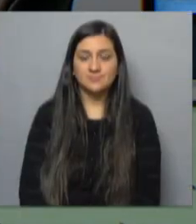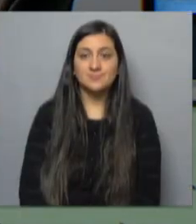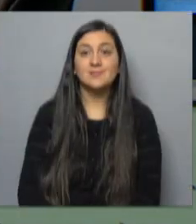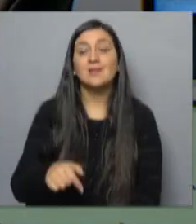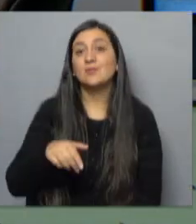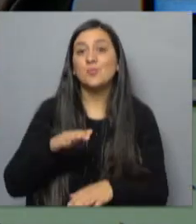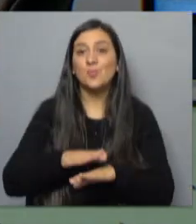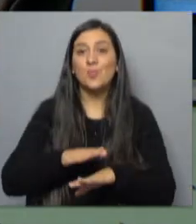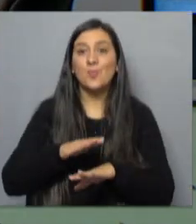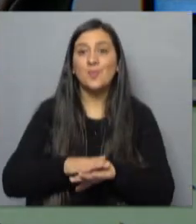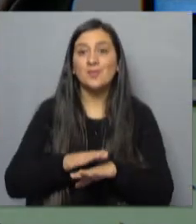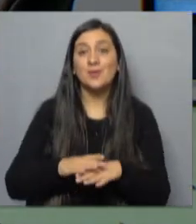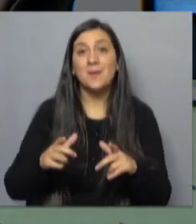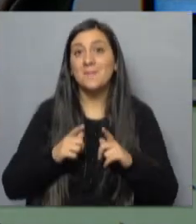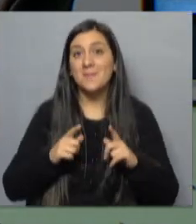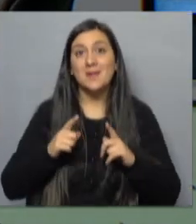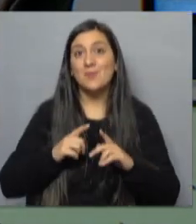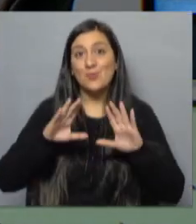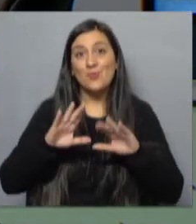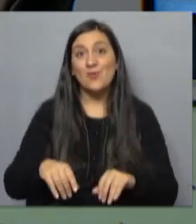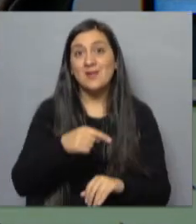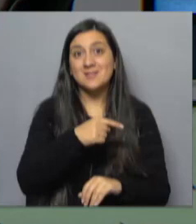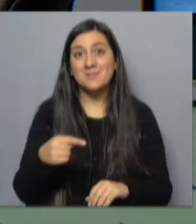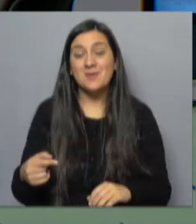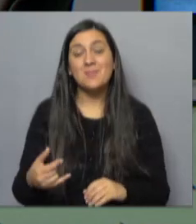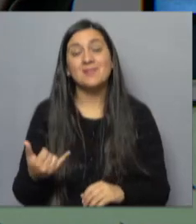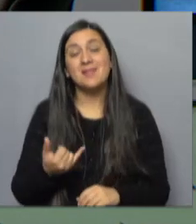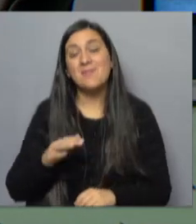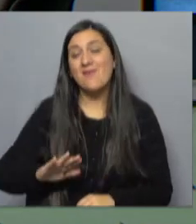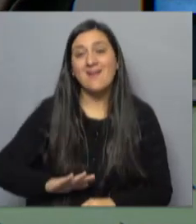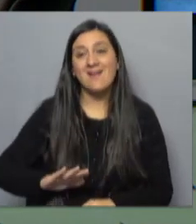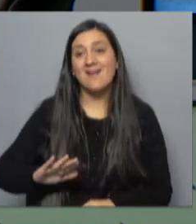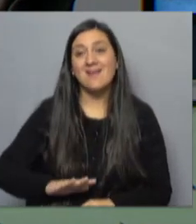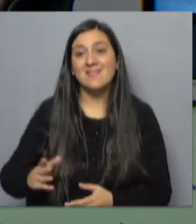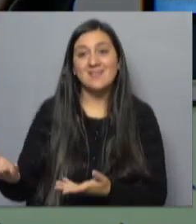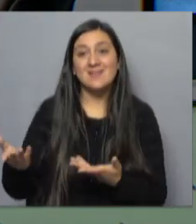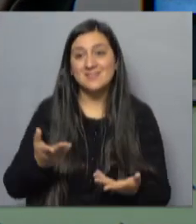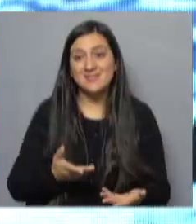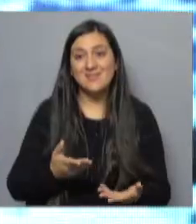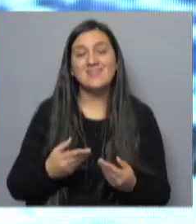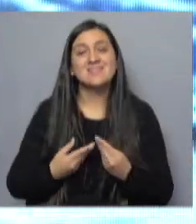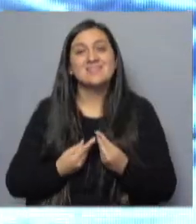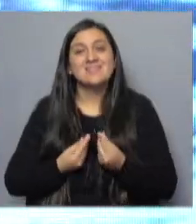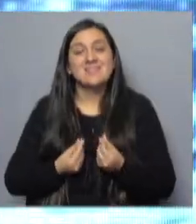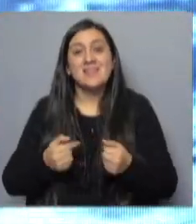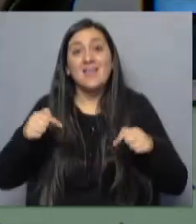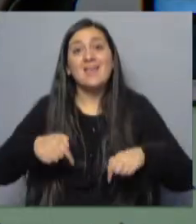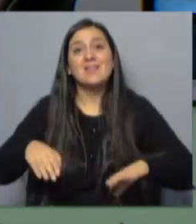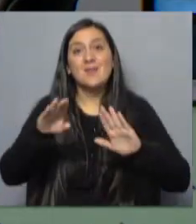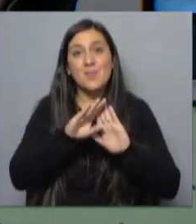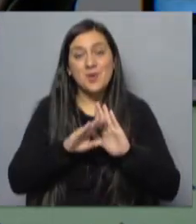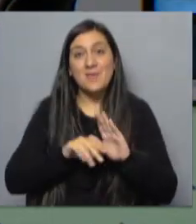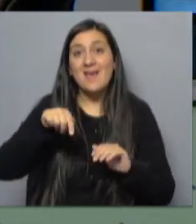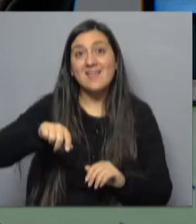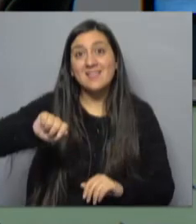Creo que esos momentos que realmente esperamos durante toda la semana, porque teníamos muchas ganas de recibirte, de que sintieras que este programa y este